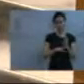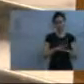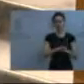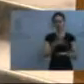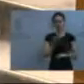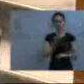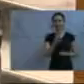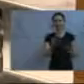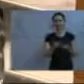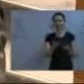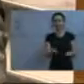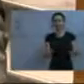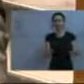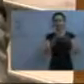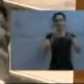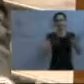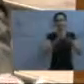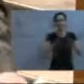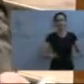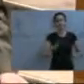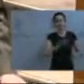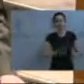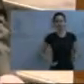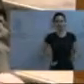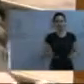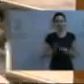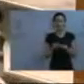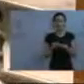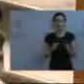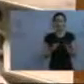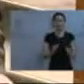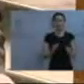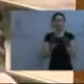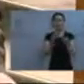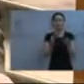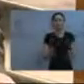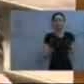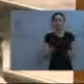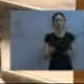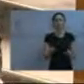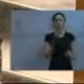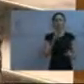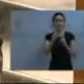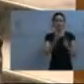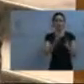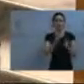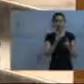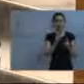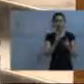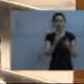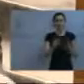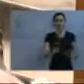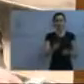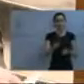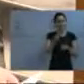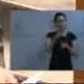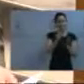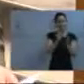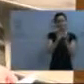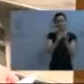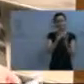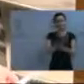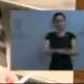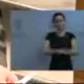sociedad, los ciudadanos, los empresarios también están utilizando determinados canales, están reclamando determinados canales de comunicación con las administraciones